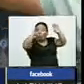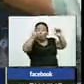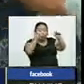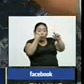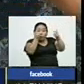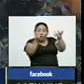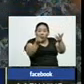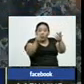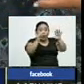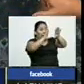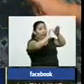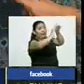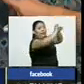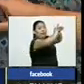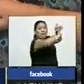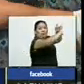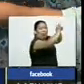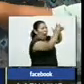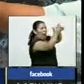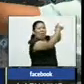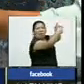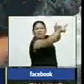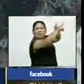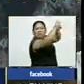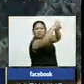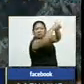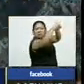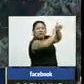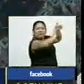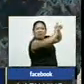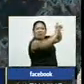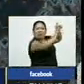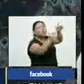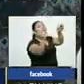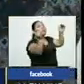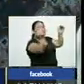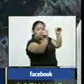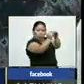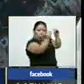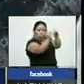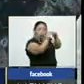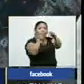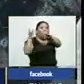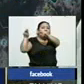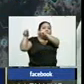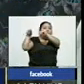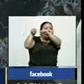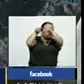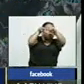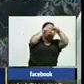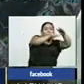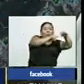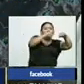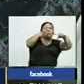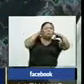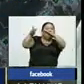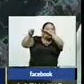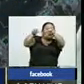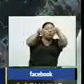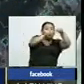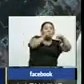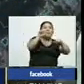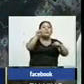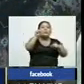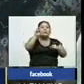Prácticamente toda esta zona está despejada y además de eso está llegando el polvo del Sahara que está limitando la